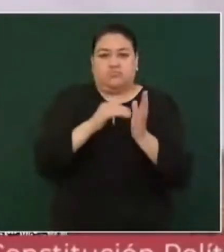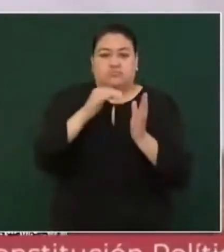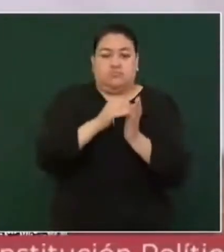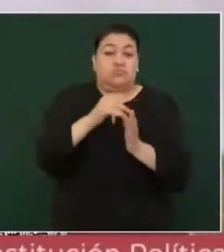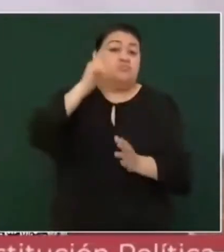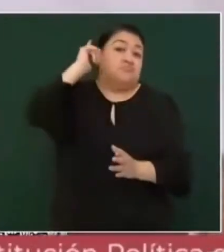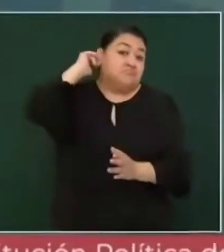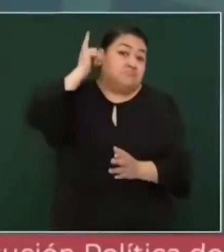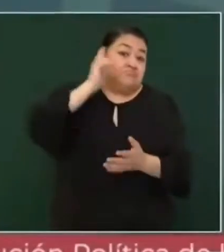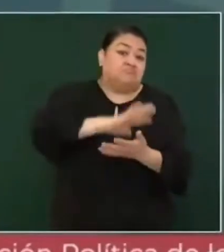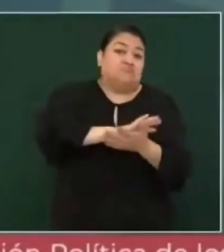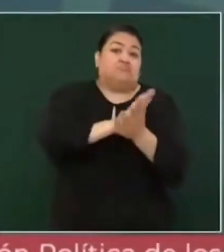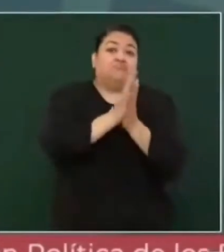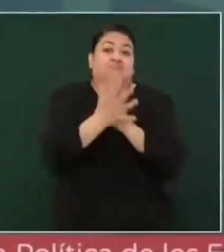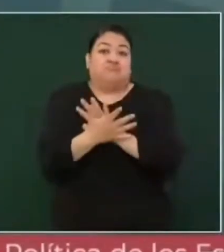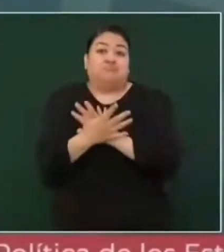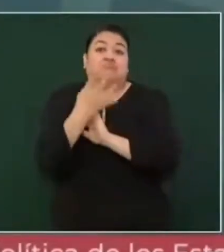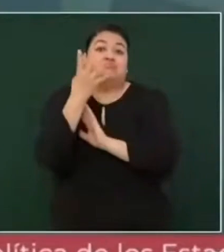4,000.